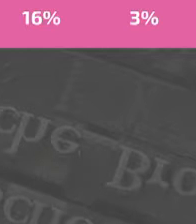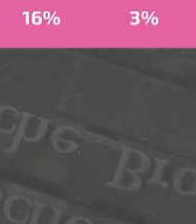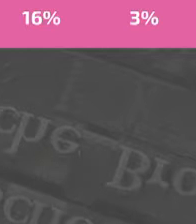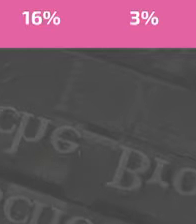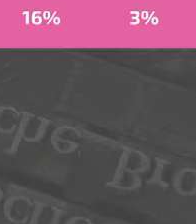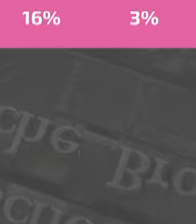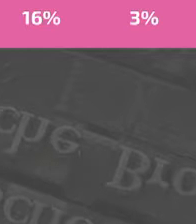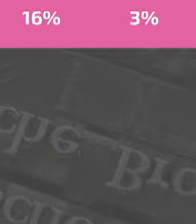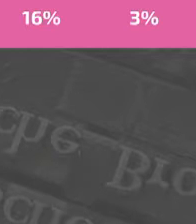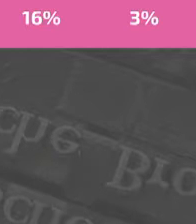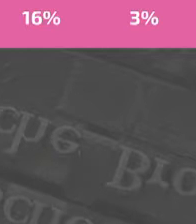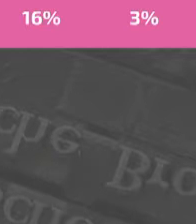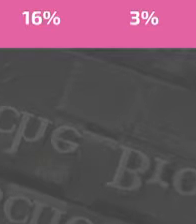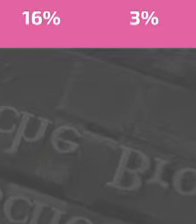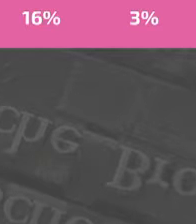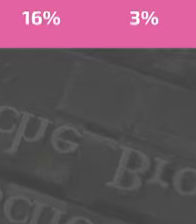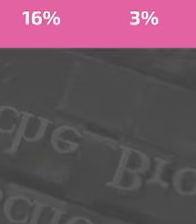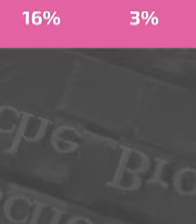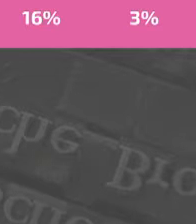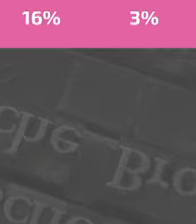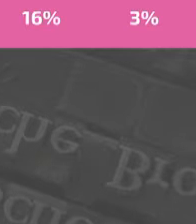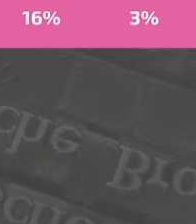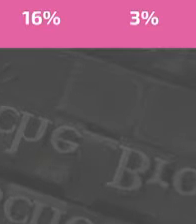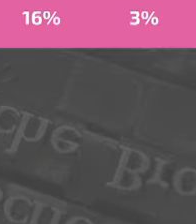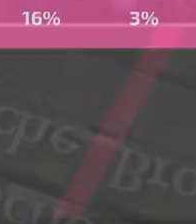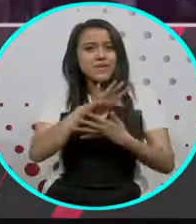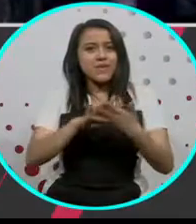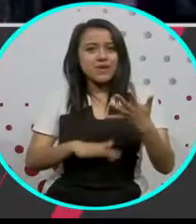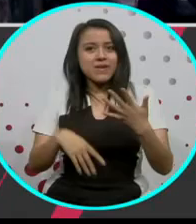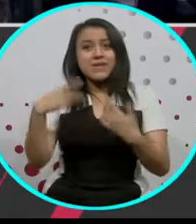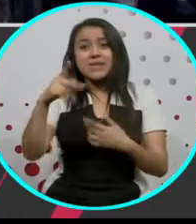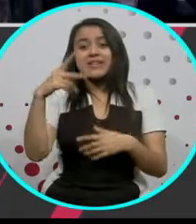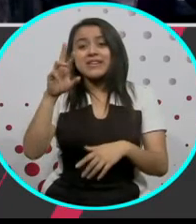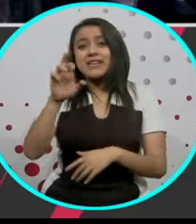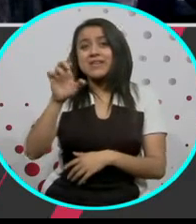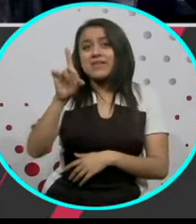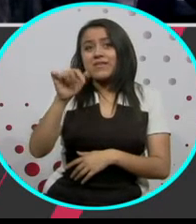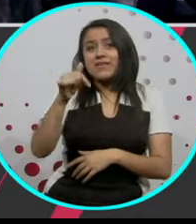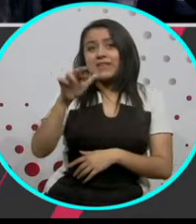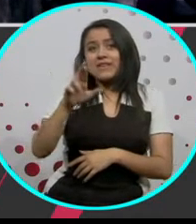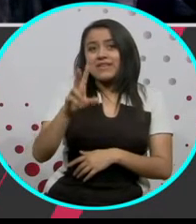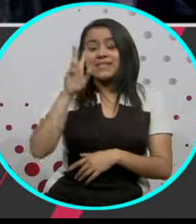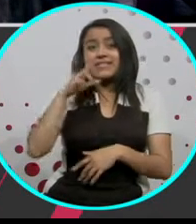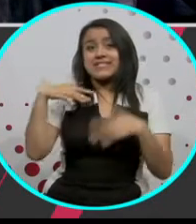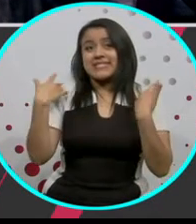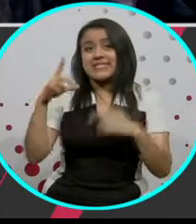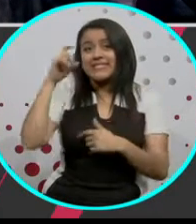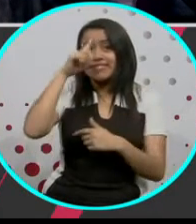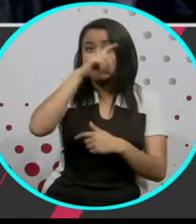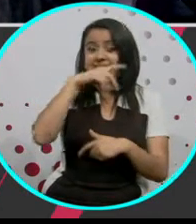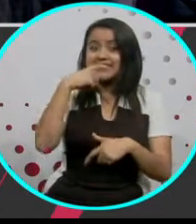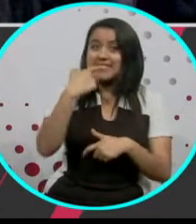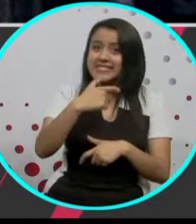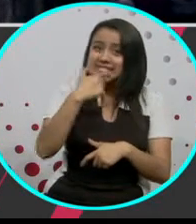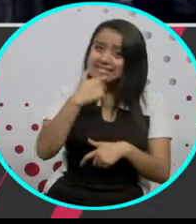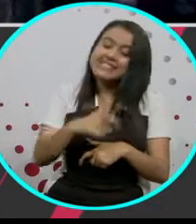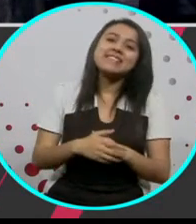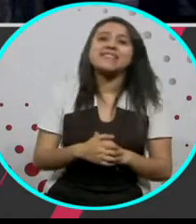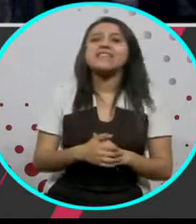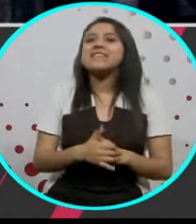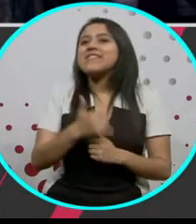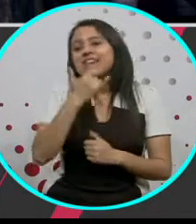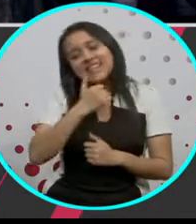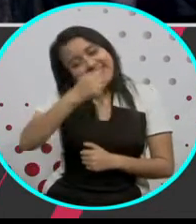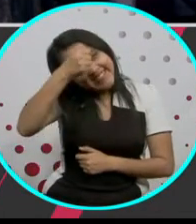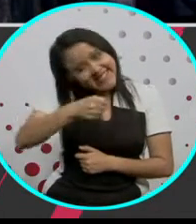muchos amores. Hoy no vas a dormir en tu casa, pero Rodrigo. Fíjense, sí, ya, por favor. Va a estar en problemas. Por cierto, un